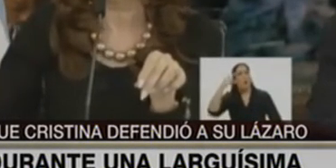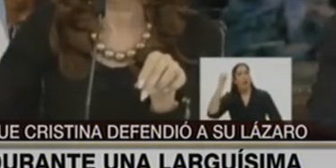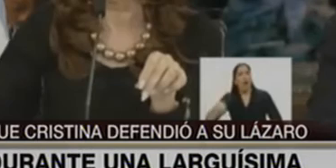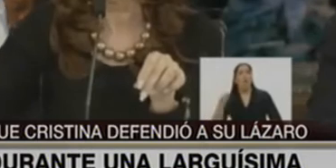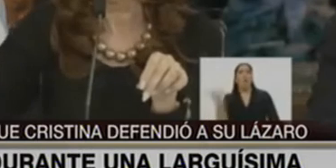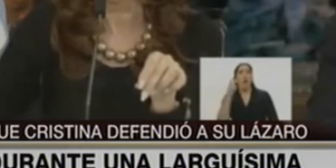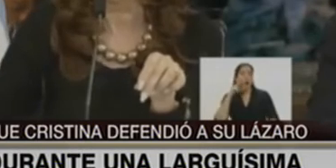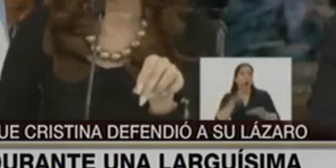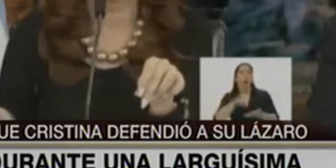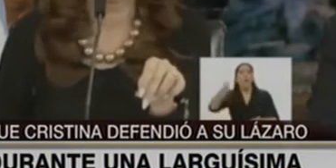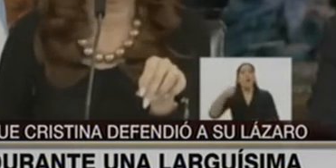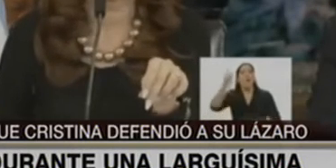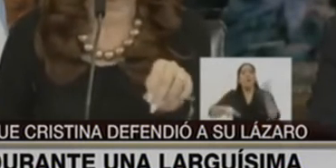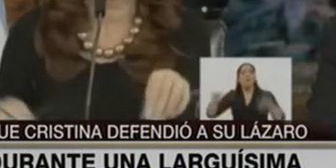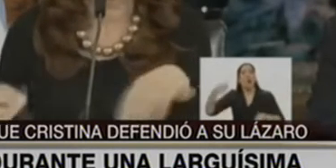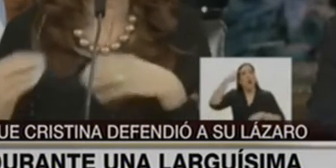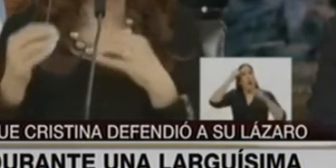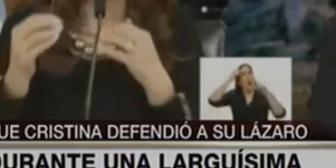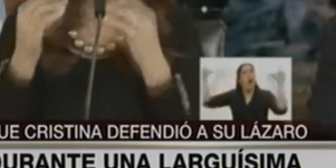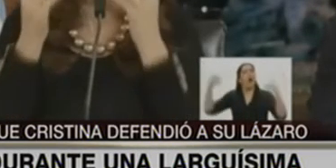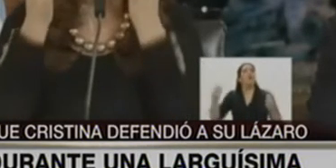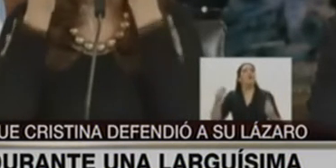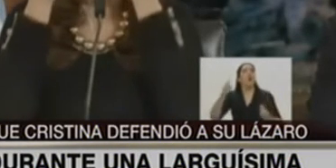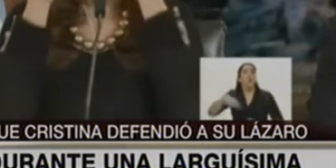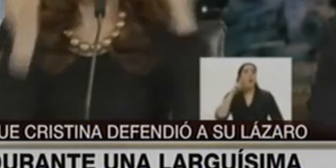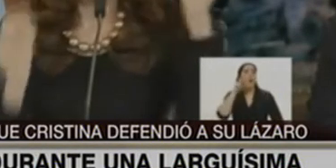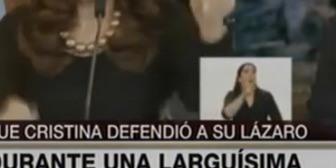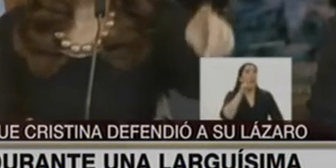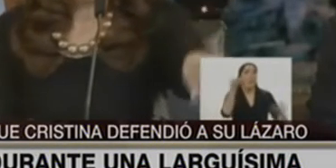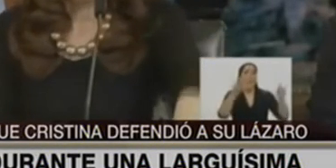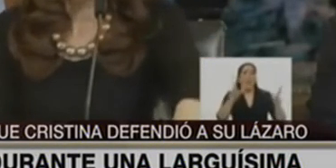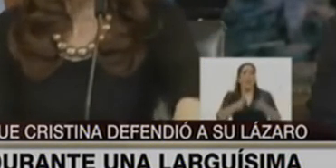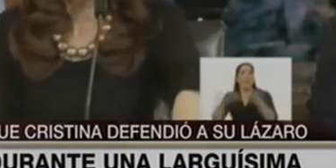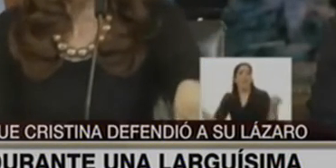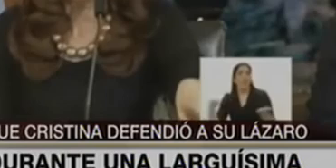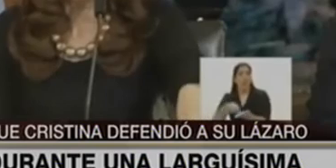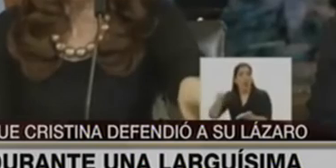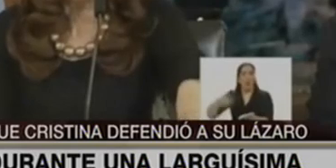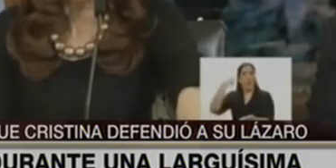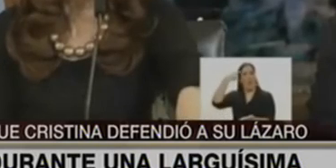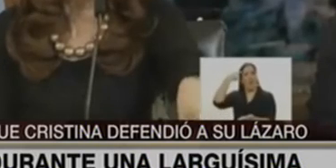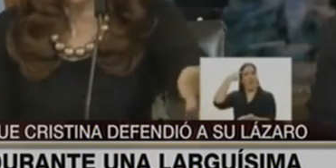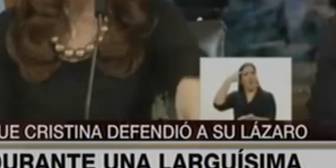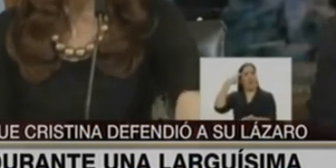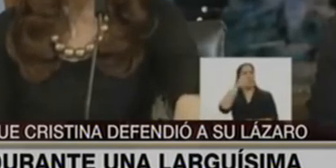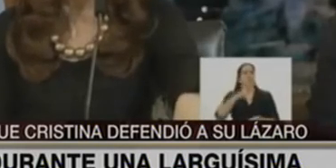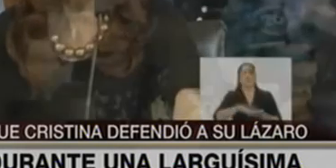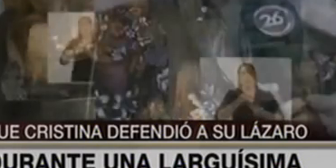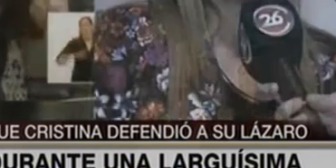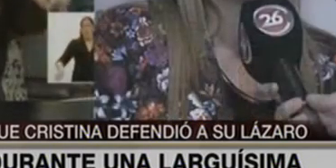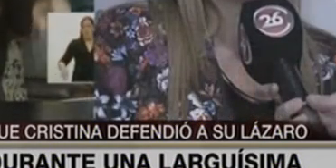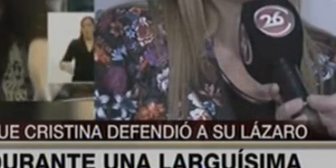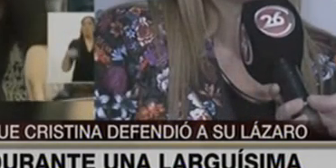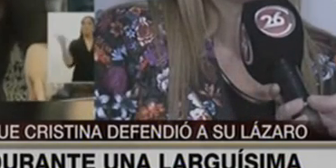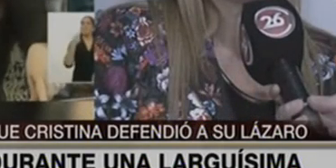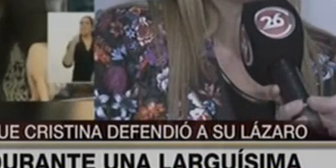en los diarios, lo que aparece en la televisión, y precisamente esto fue a raíz de que le asignaban a un empresario de Santa